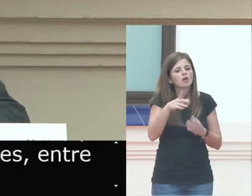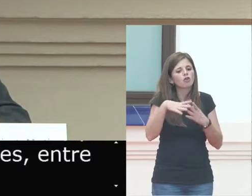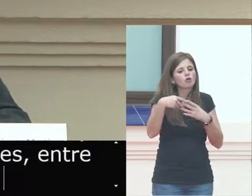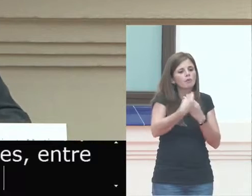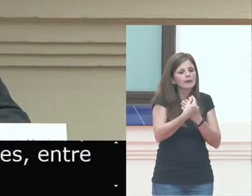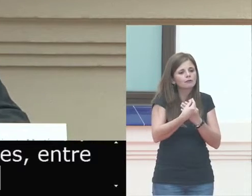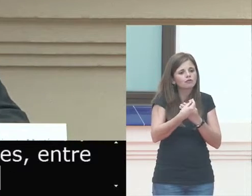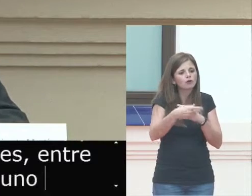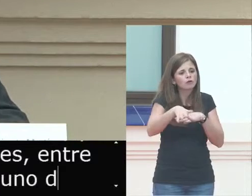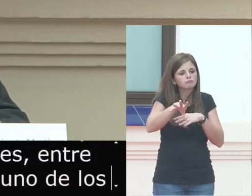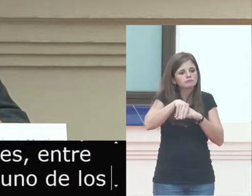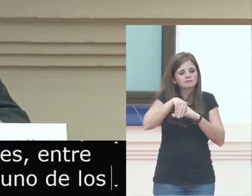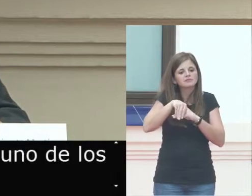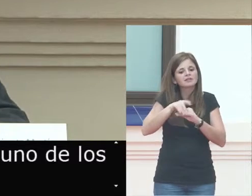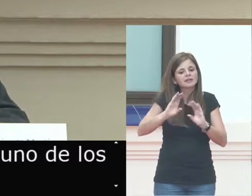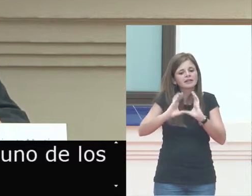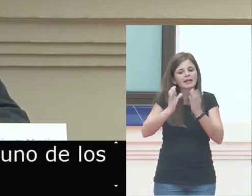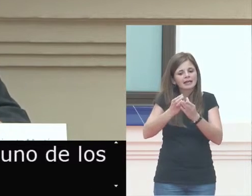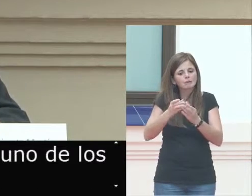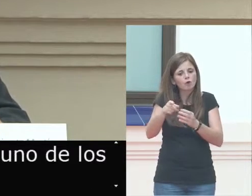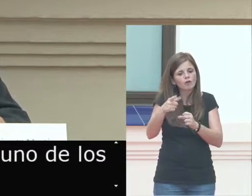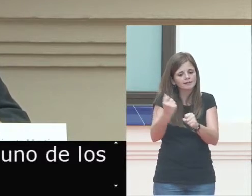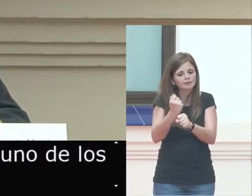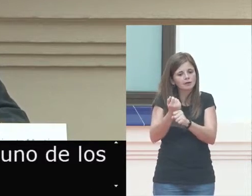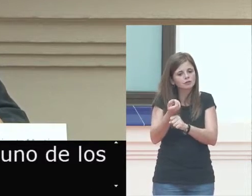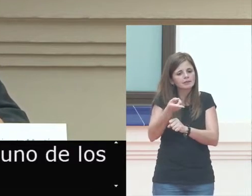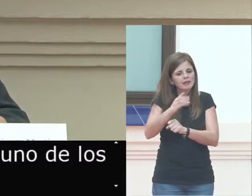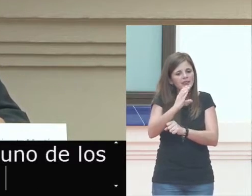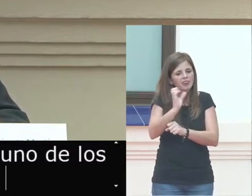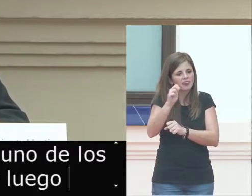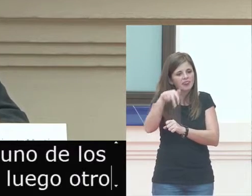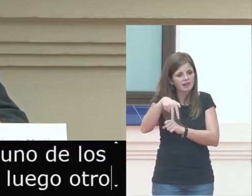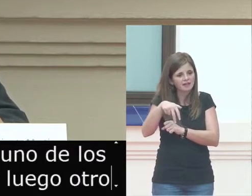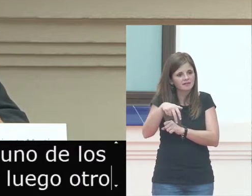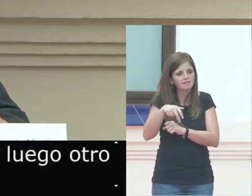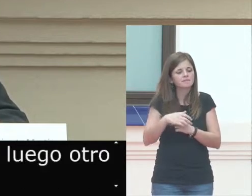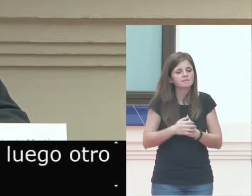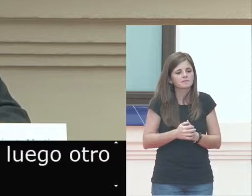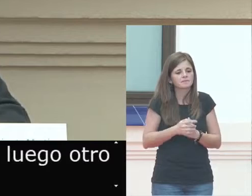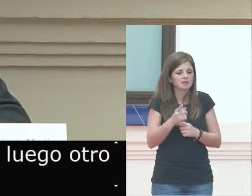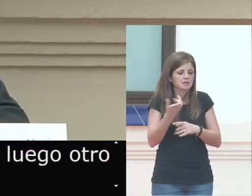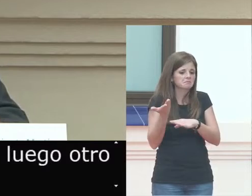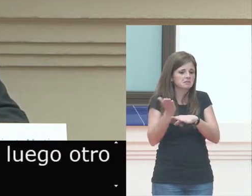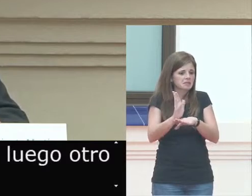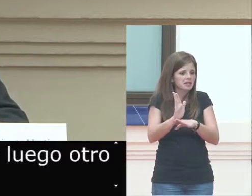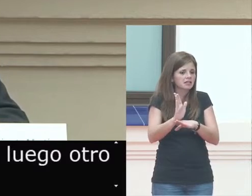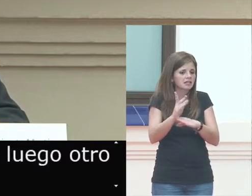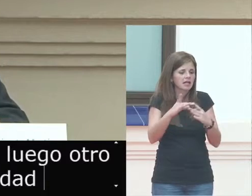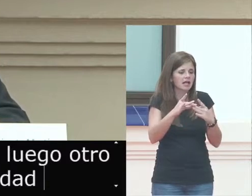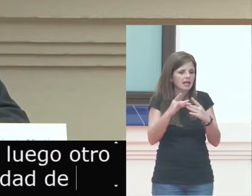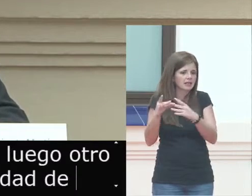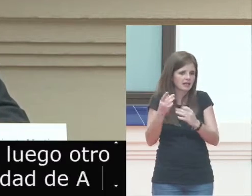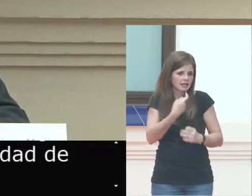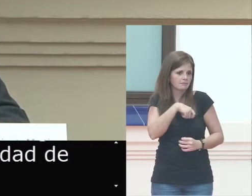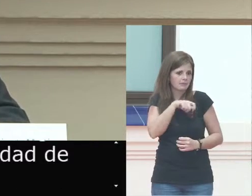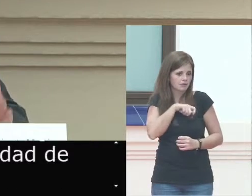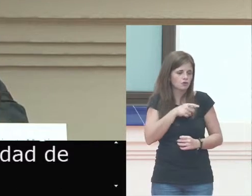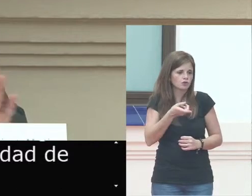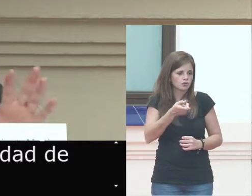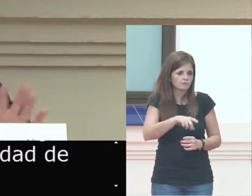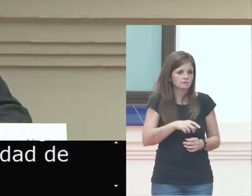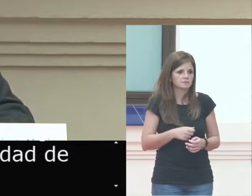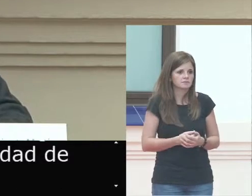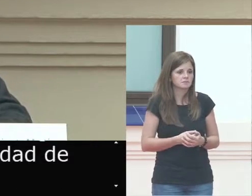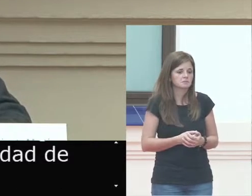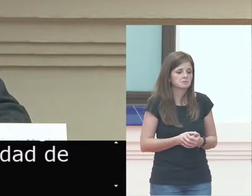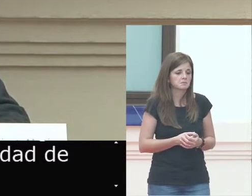hubo otro equipo de trabajo de CEN que estuvo bajo responsabilidad de José Ángel Martínez Usero como líder de ese proyecto. Con lo